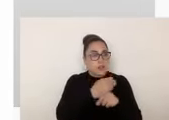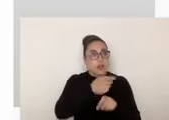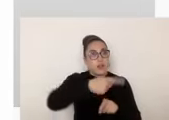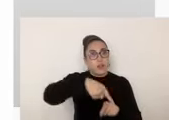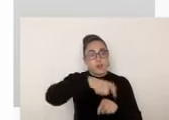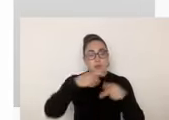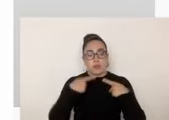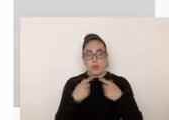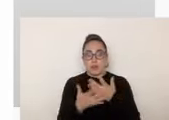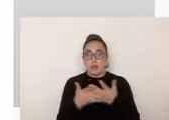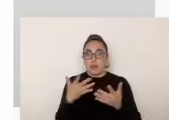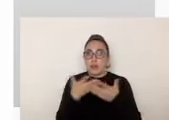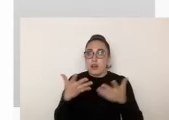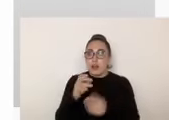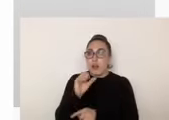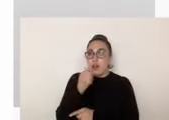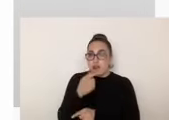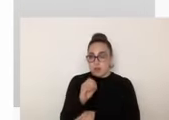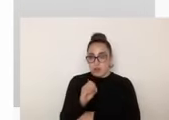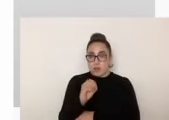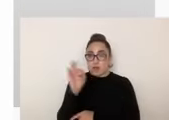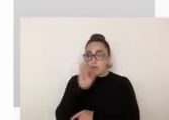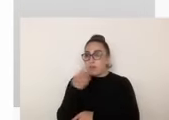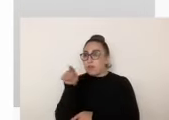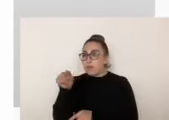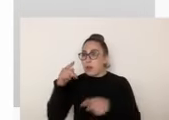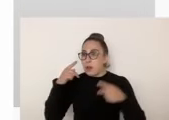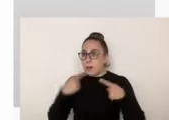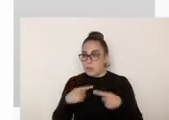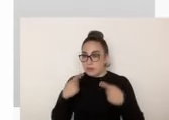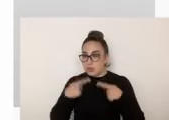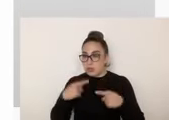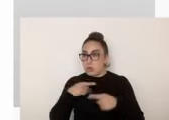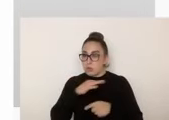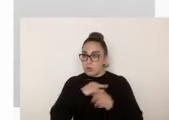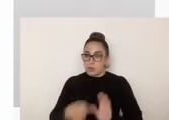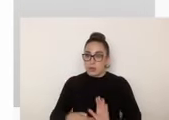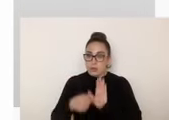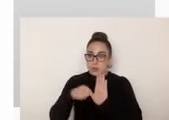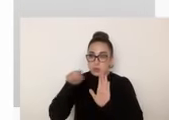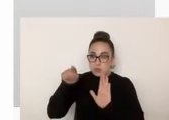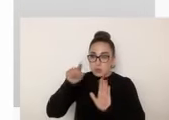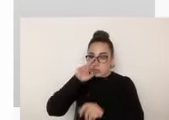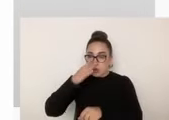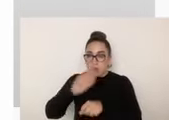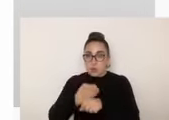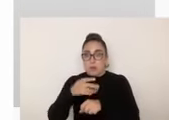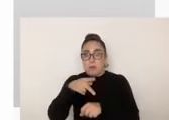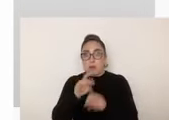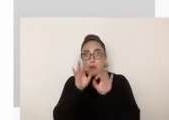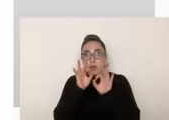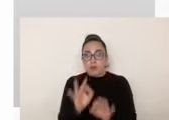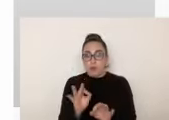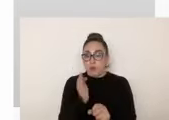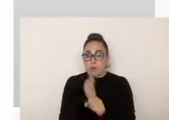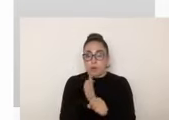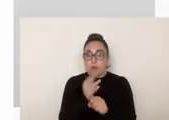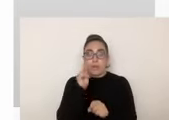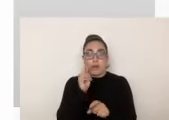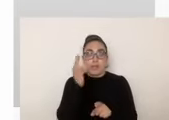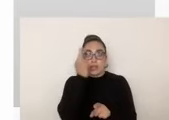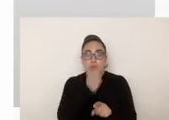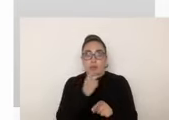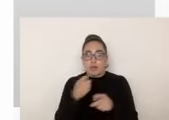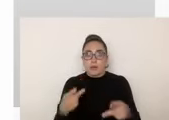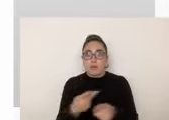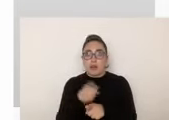del compliance es que a una persona jurídica la podemos eximir de responsabilidad, aunque en el caso concreto tengamos claro que